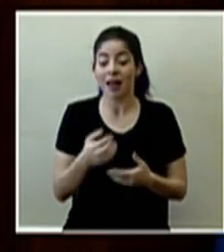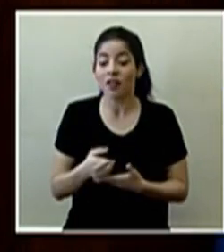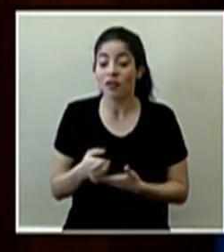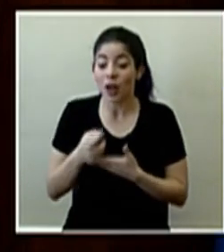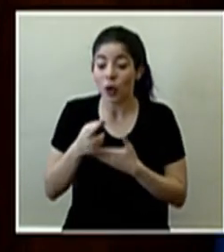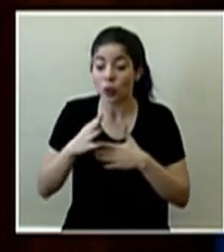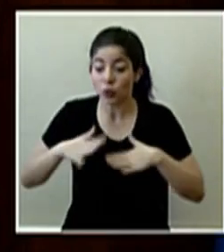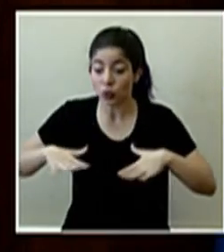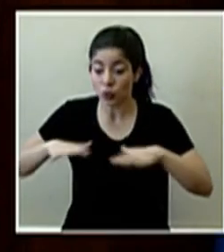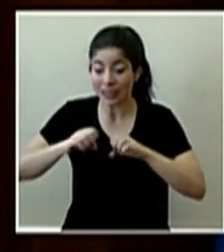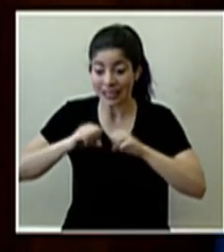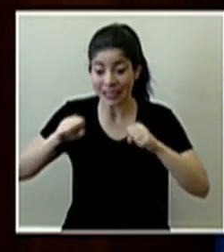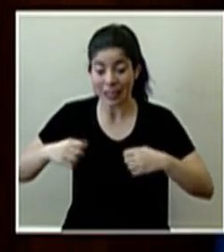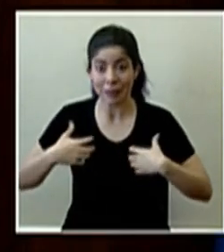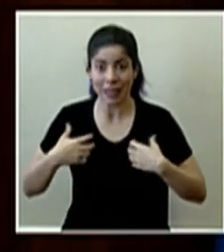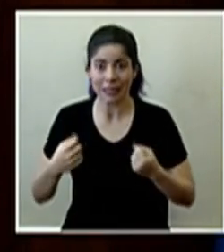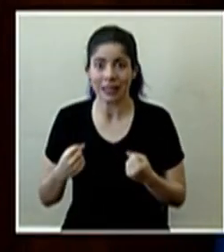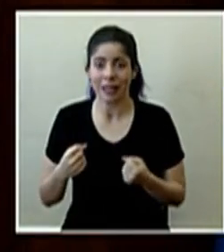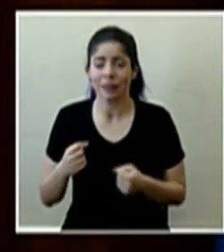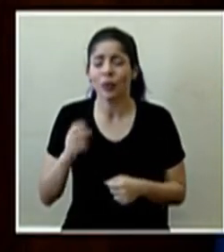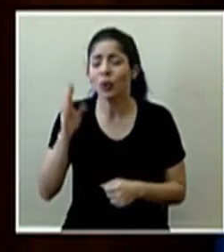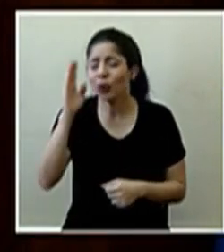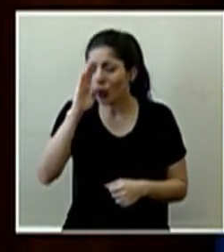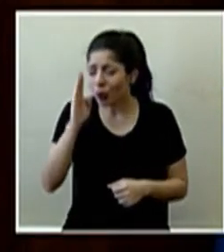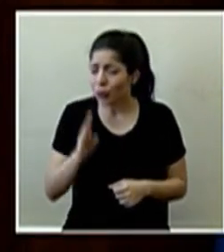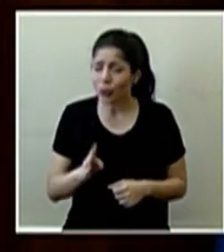de un sistema de salud nunca